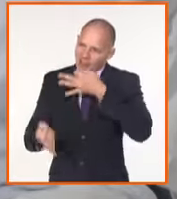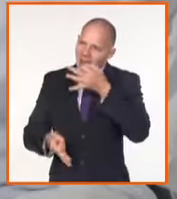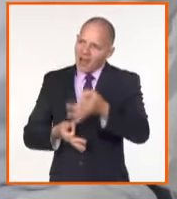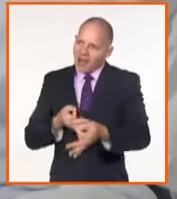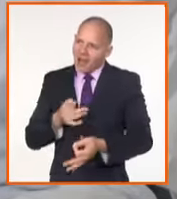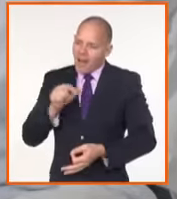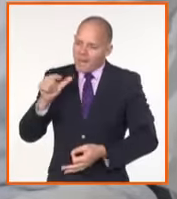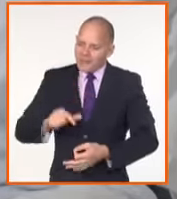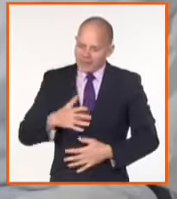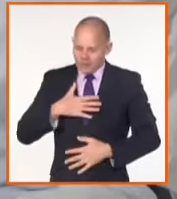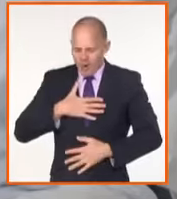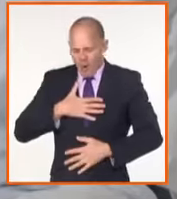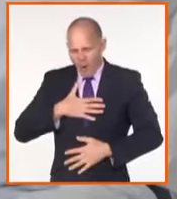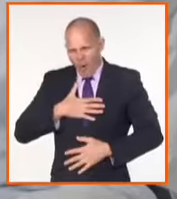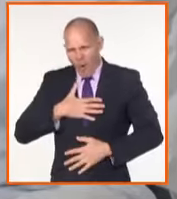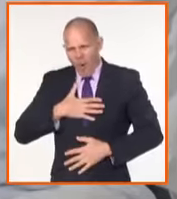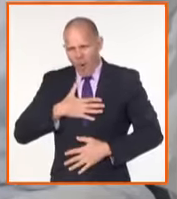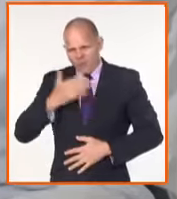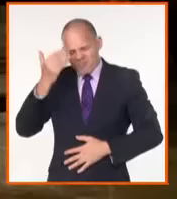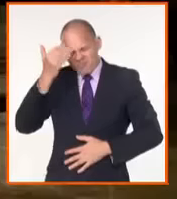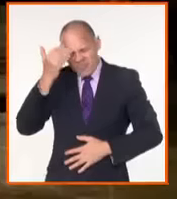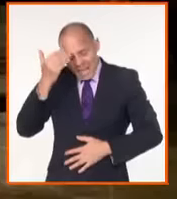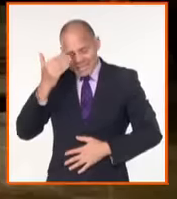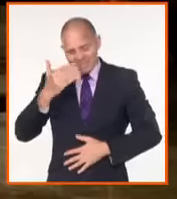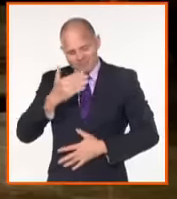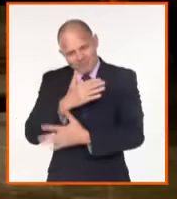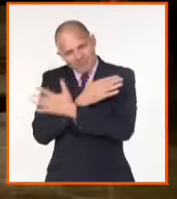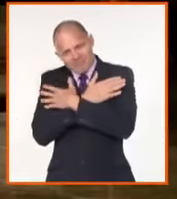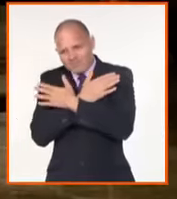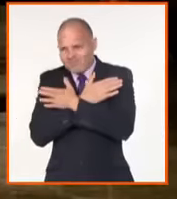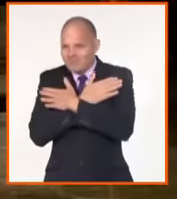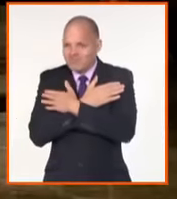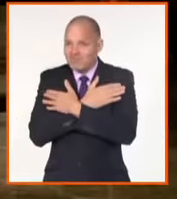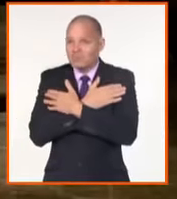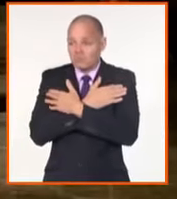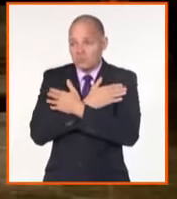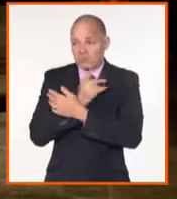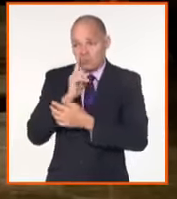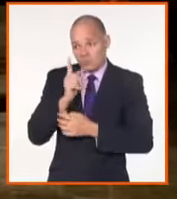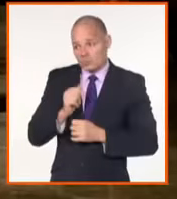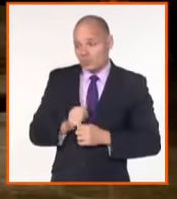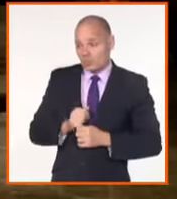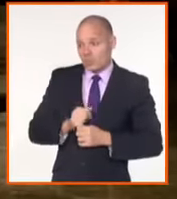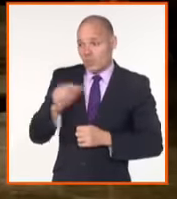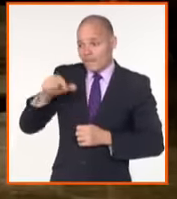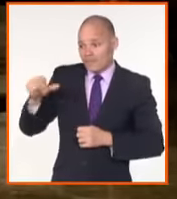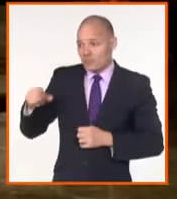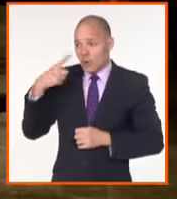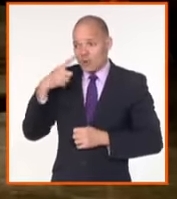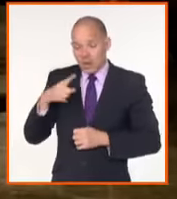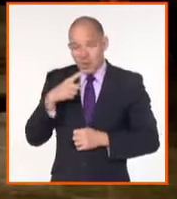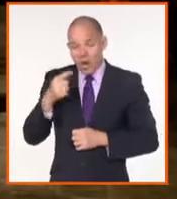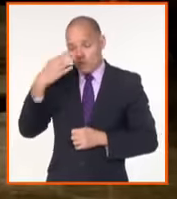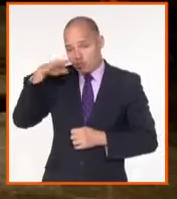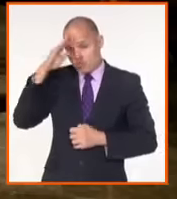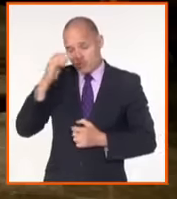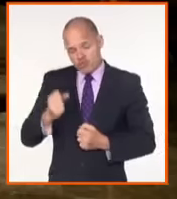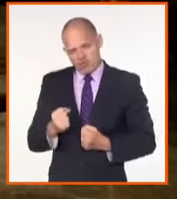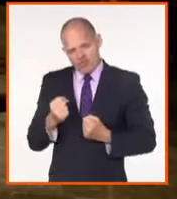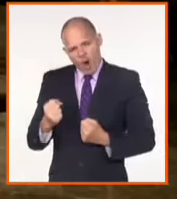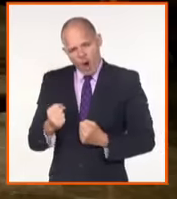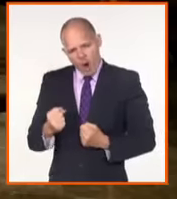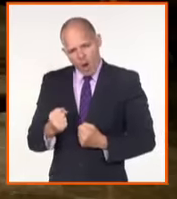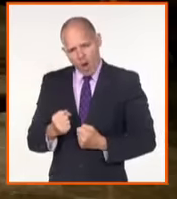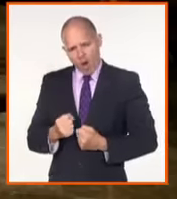en estos encuentros logramos comprensión de la situación de Cuba, admiración por lo que ha sido capaz de resistir el